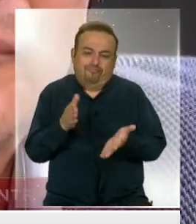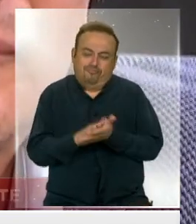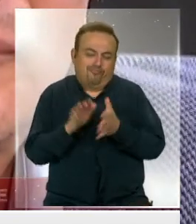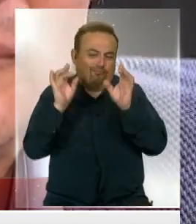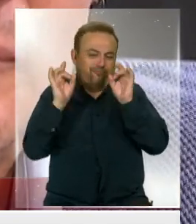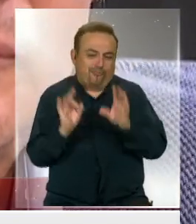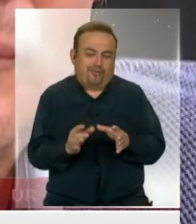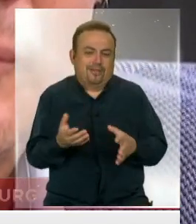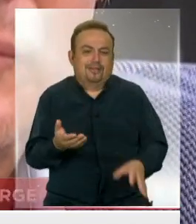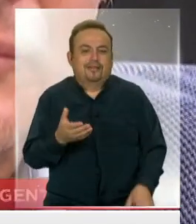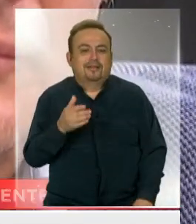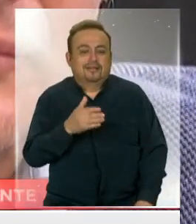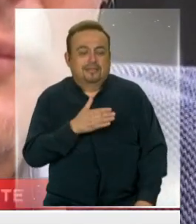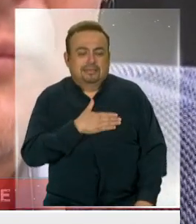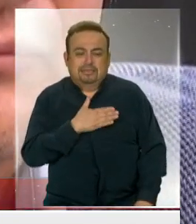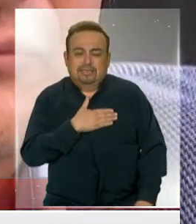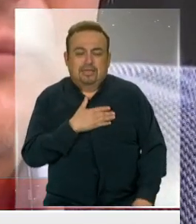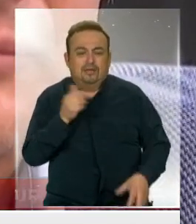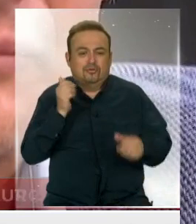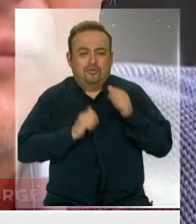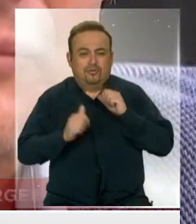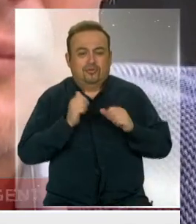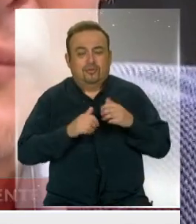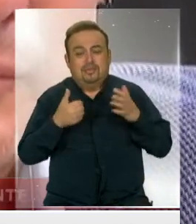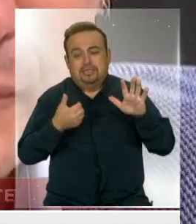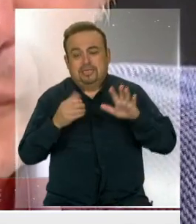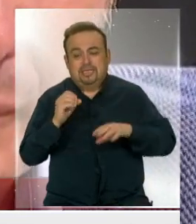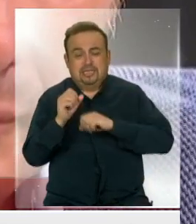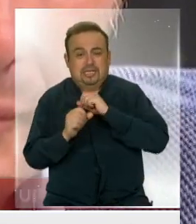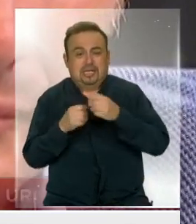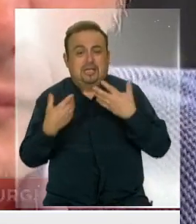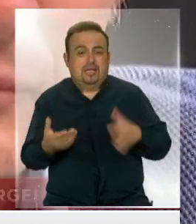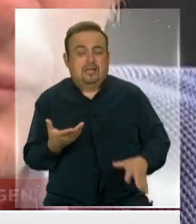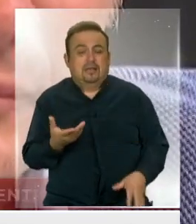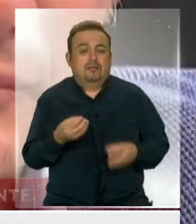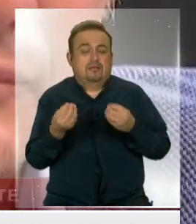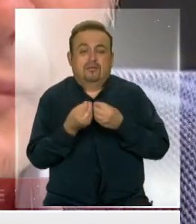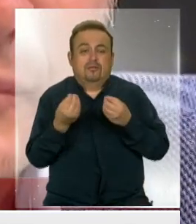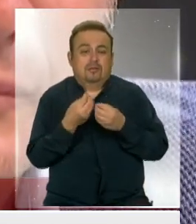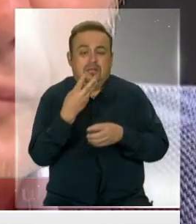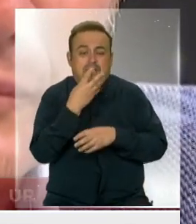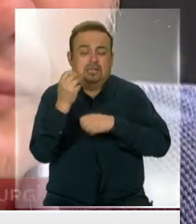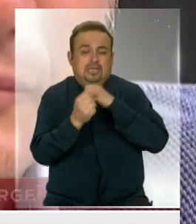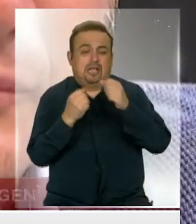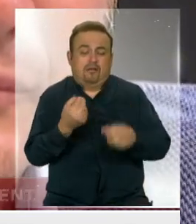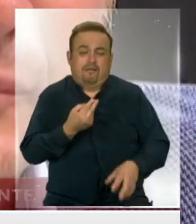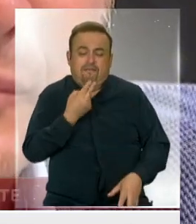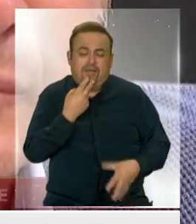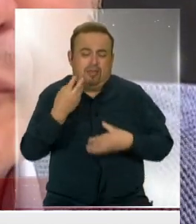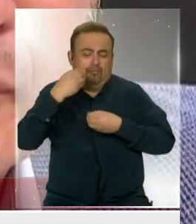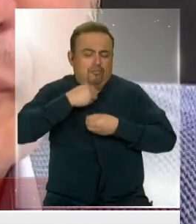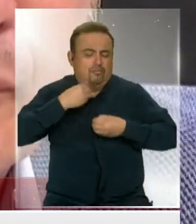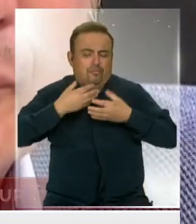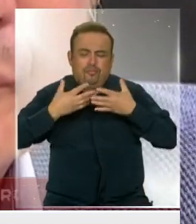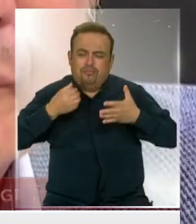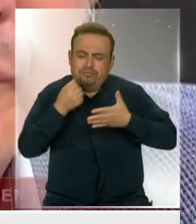corazón golpeado, un organismo de 60 años, pero con 300 años de vida encima,